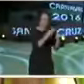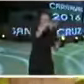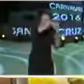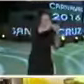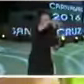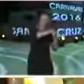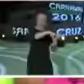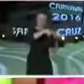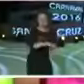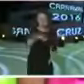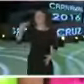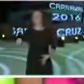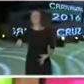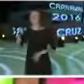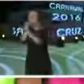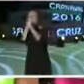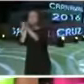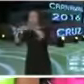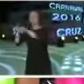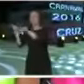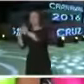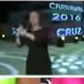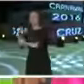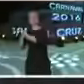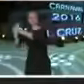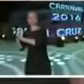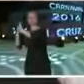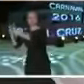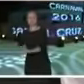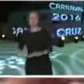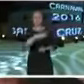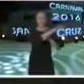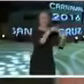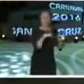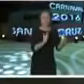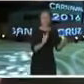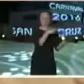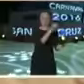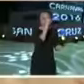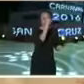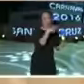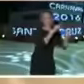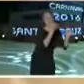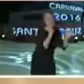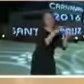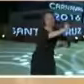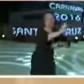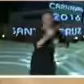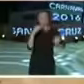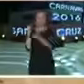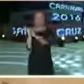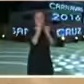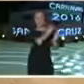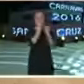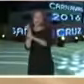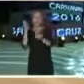aquí ejemplo de guerrero, lo de allá ejemplo de otra cosa. Voy a hacer una llamada a